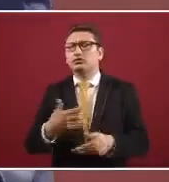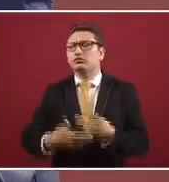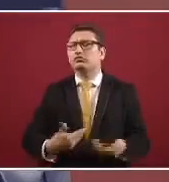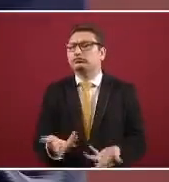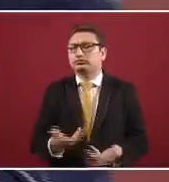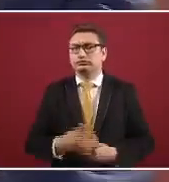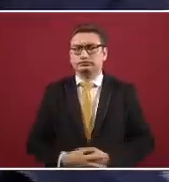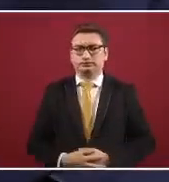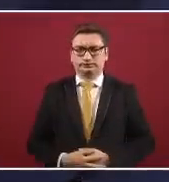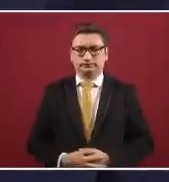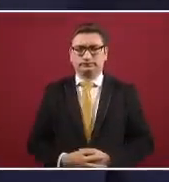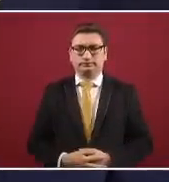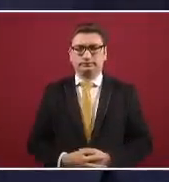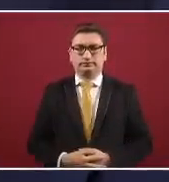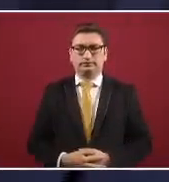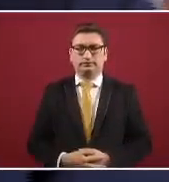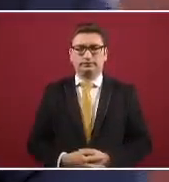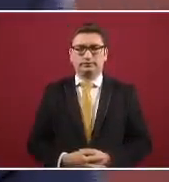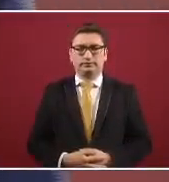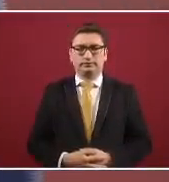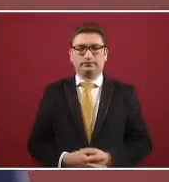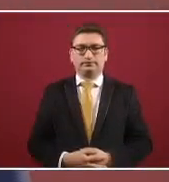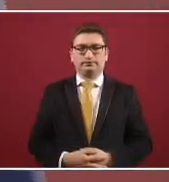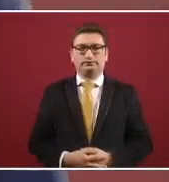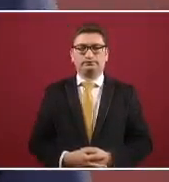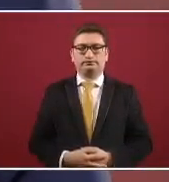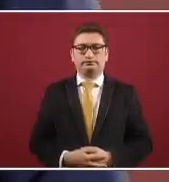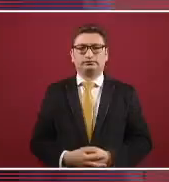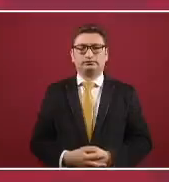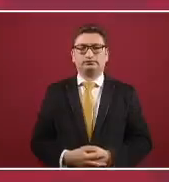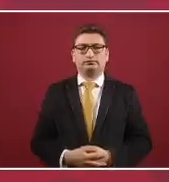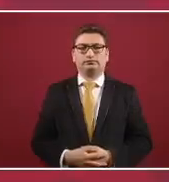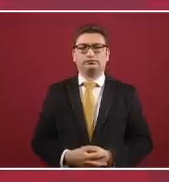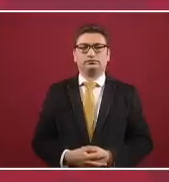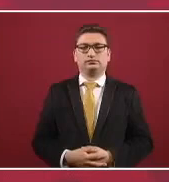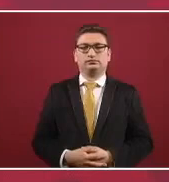Pues es muy importante